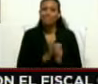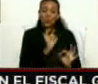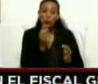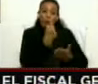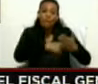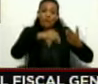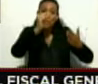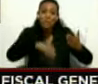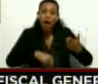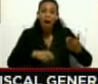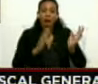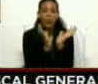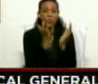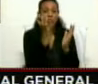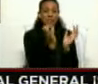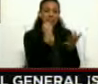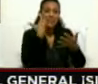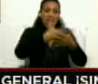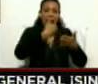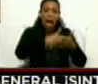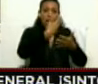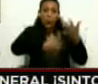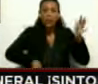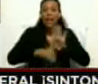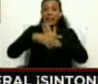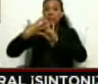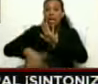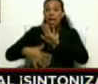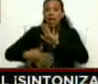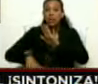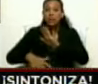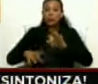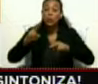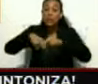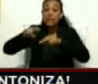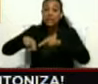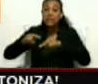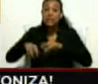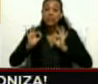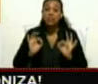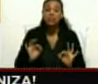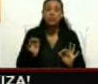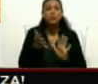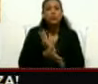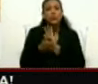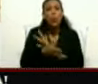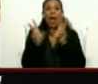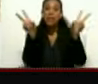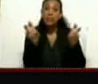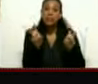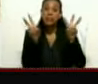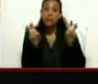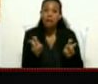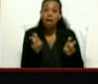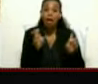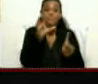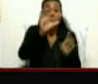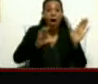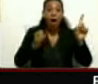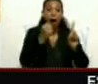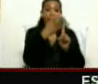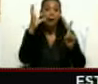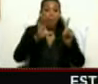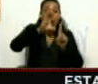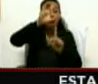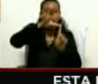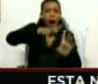firmando la declaración de los derechos de nuestros niños y nuestras niñas en materia de cambio climático, en